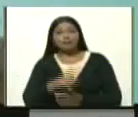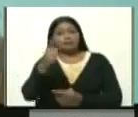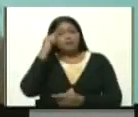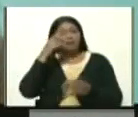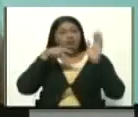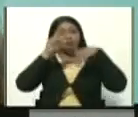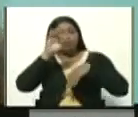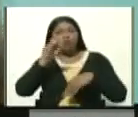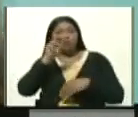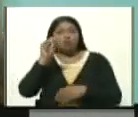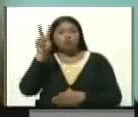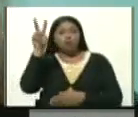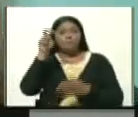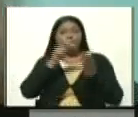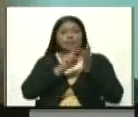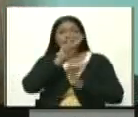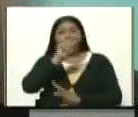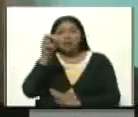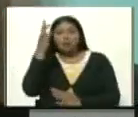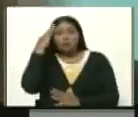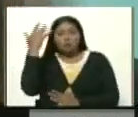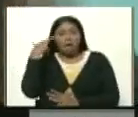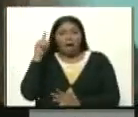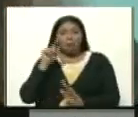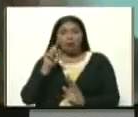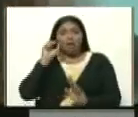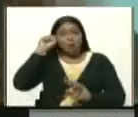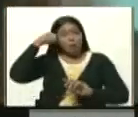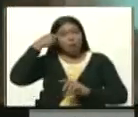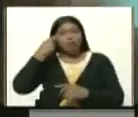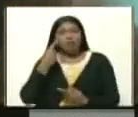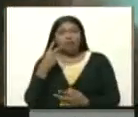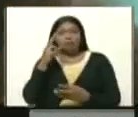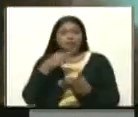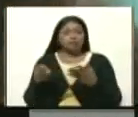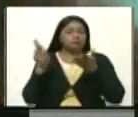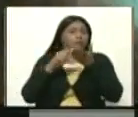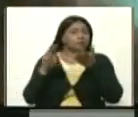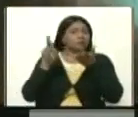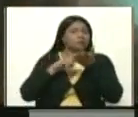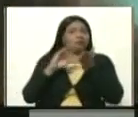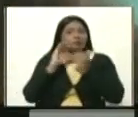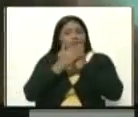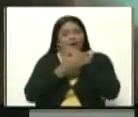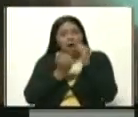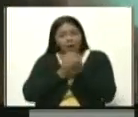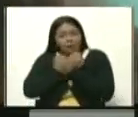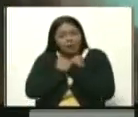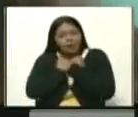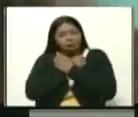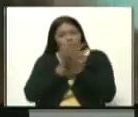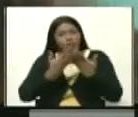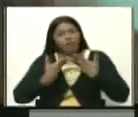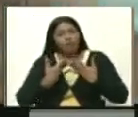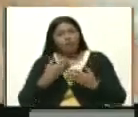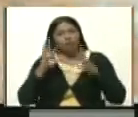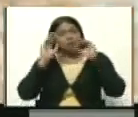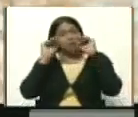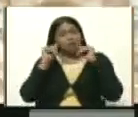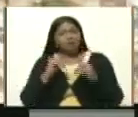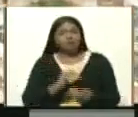de junio del 2020 jamás imaginamos que recordaríamos tantas veces esta caricia y este abrazo que nos dio Alex al